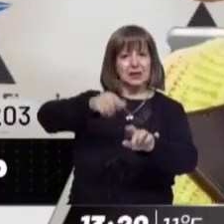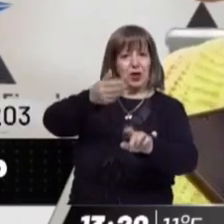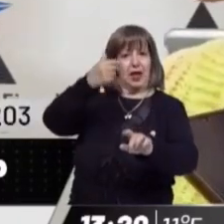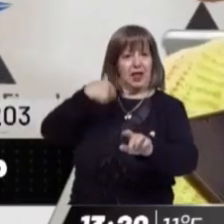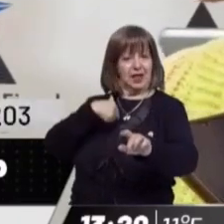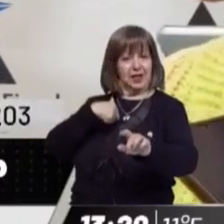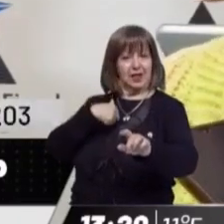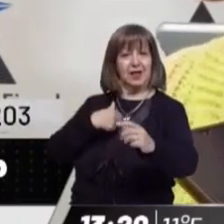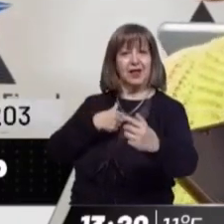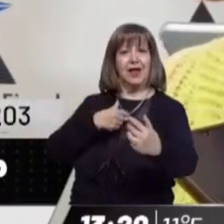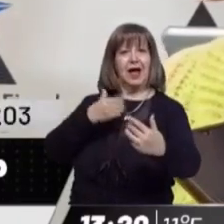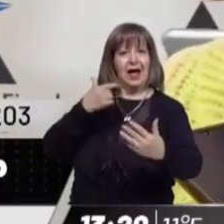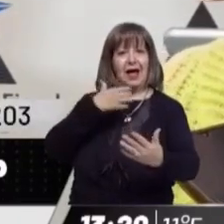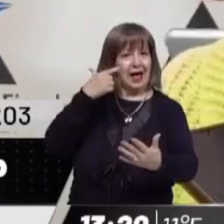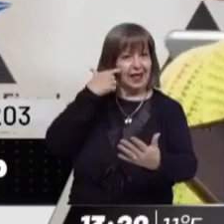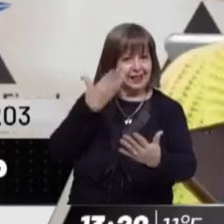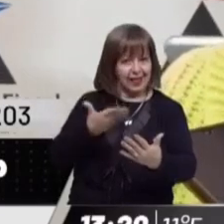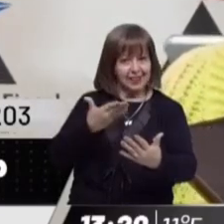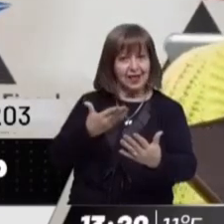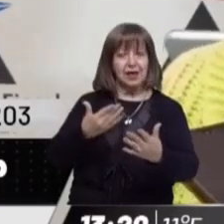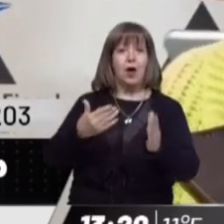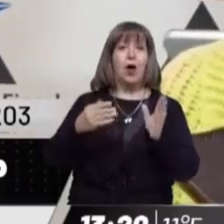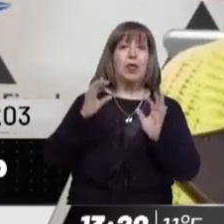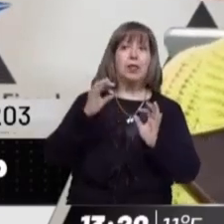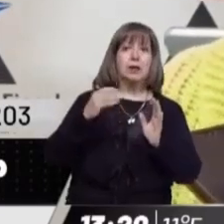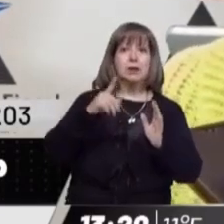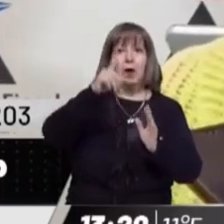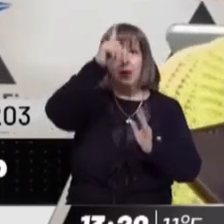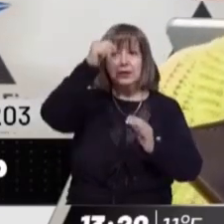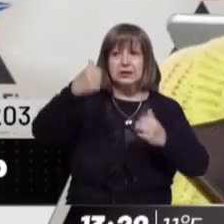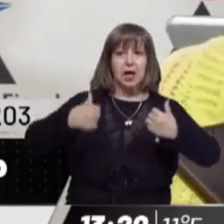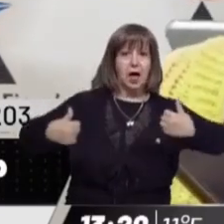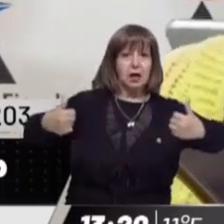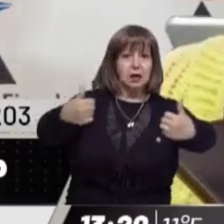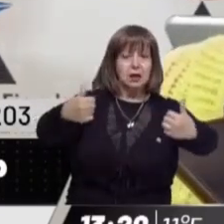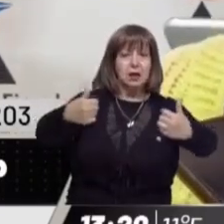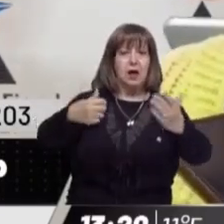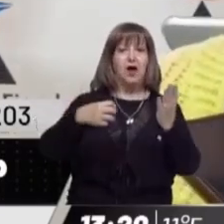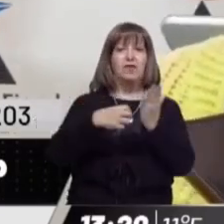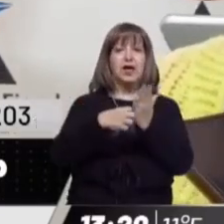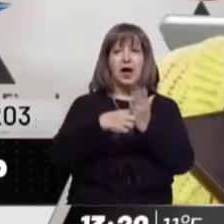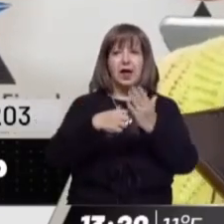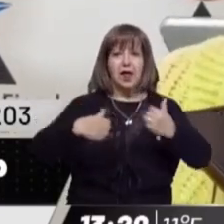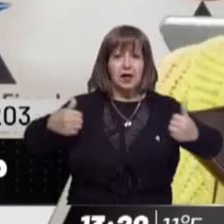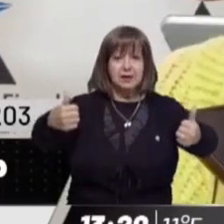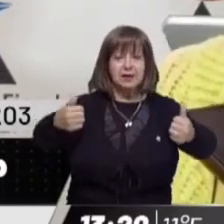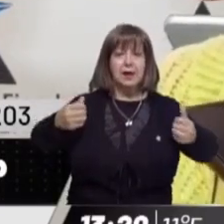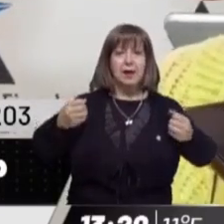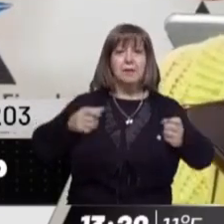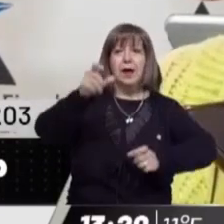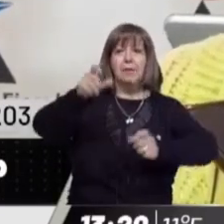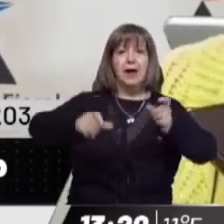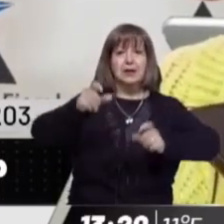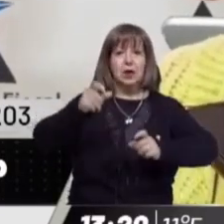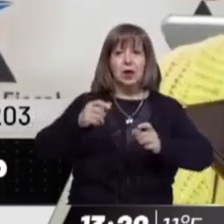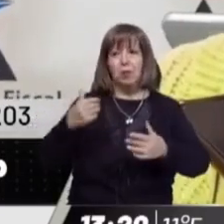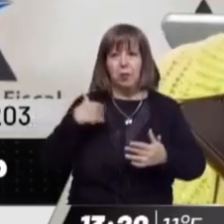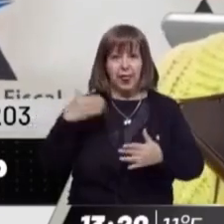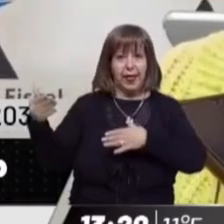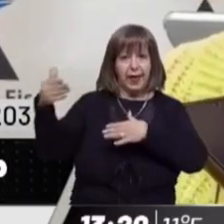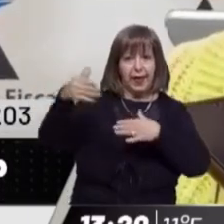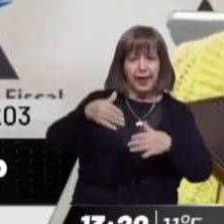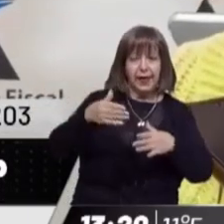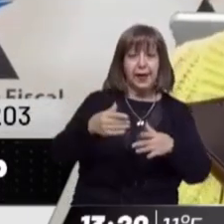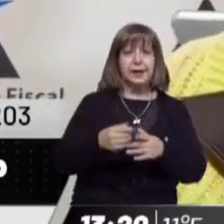en algunas seccionales policiales, algunas oficinas fiscales, para que las personas que